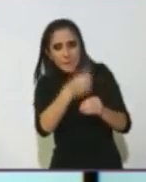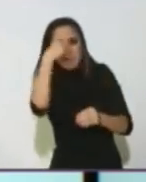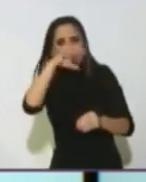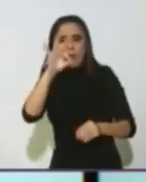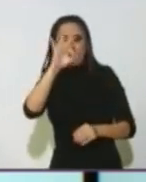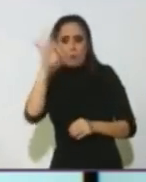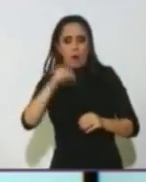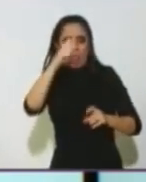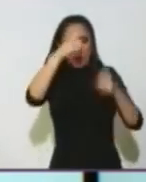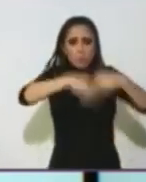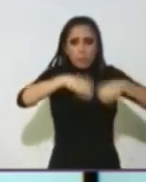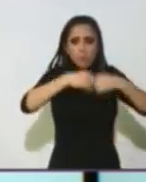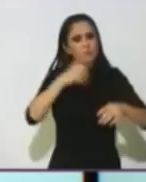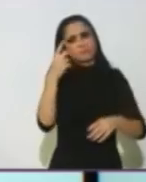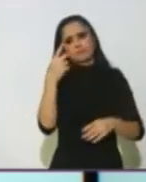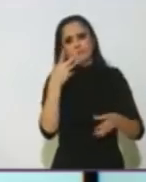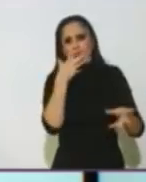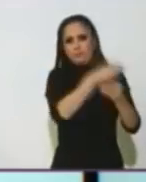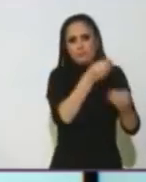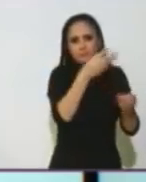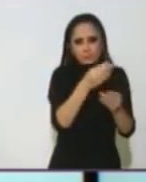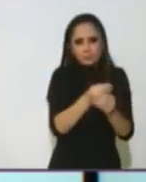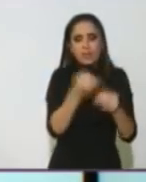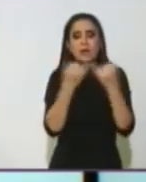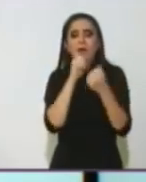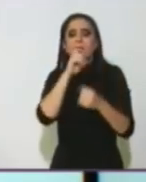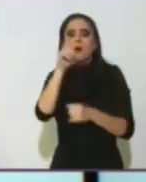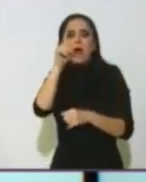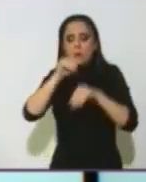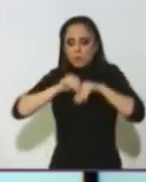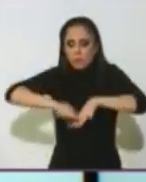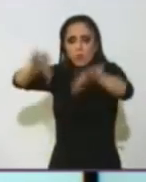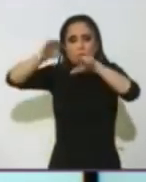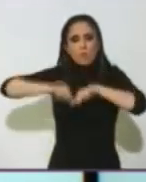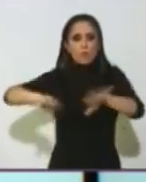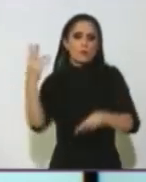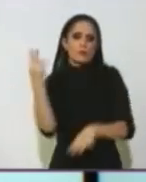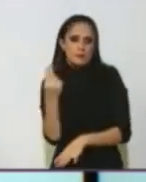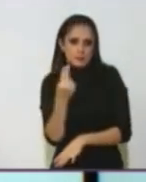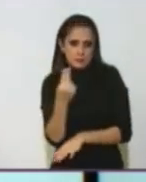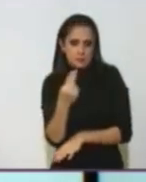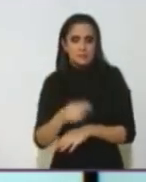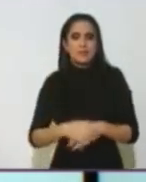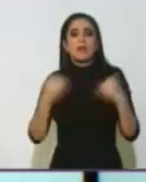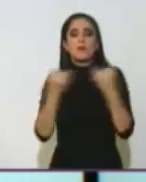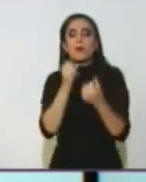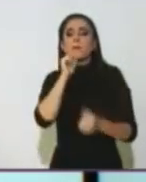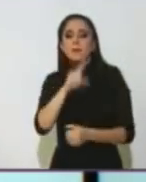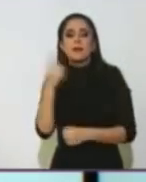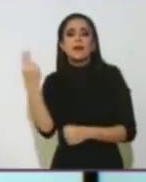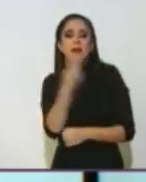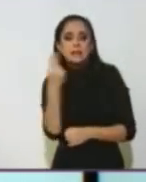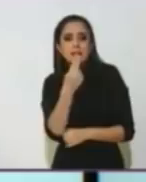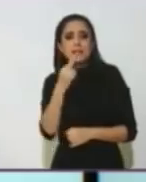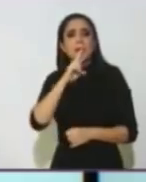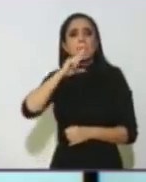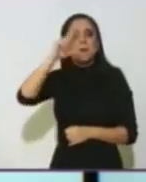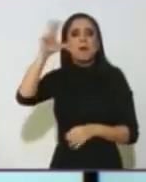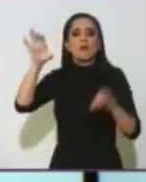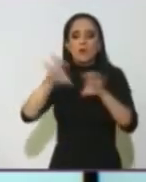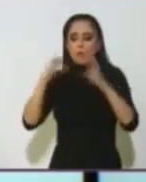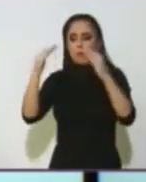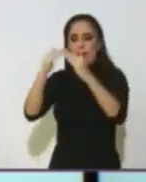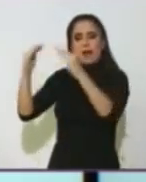agua también necesitamos nuevas fuentes como las pluviales pero también necesitamos mejorar el acceso a la vivienda